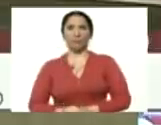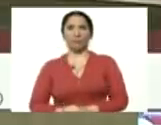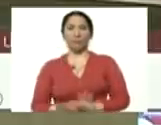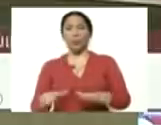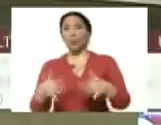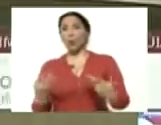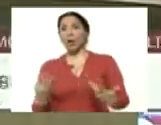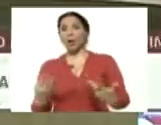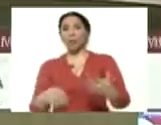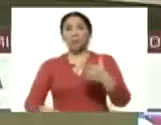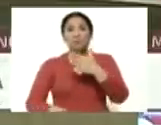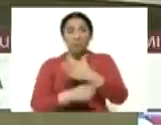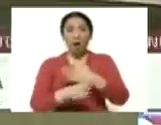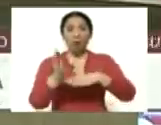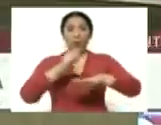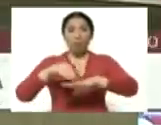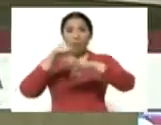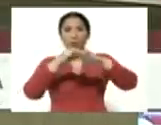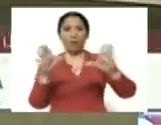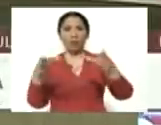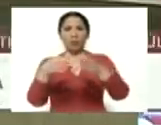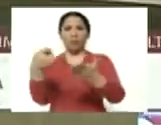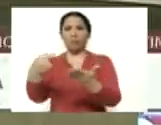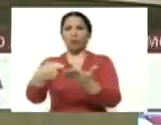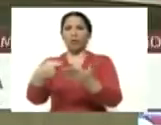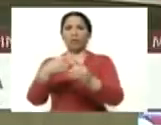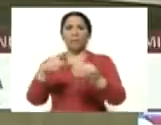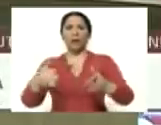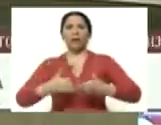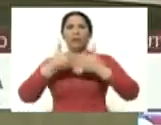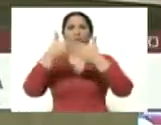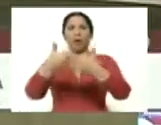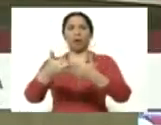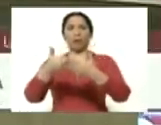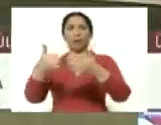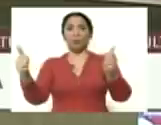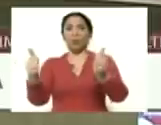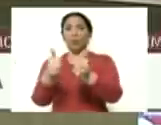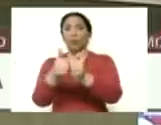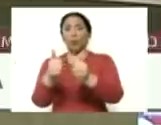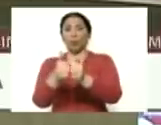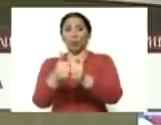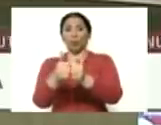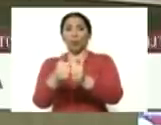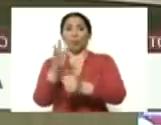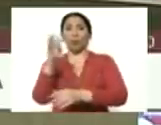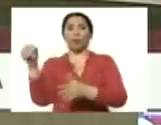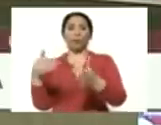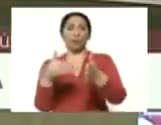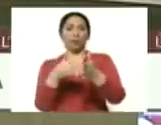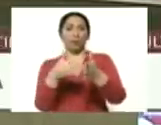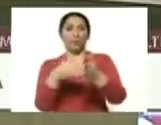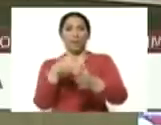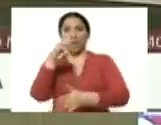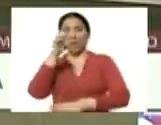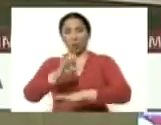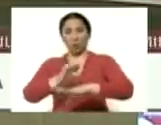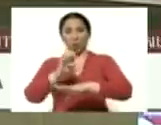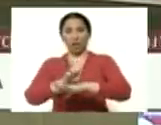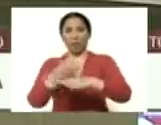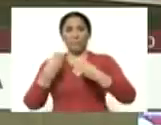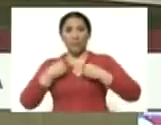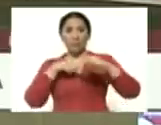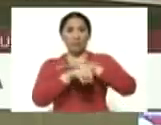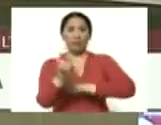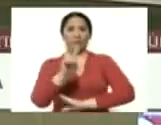¿Cuándo van a convocar al club de donantes para ayudarnos con los 400.000 ecuatorianos que viven en Venezuela y que aquí